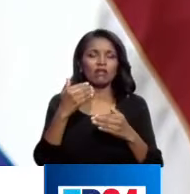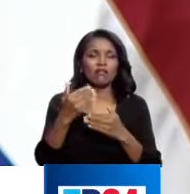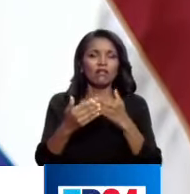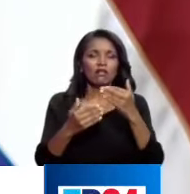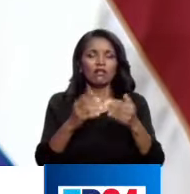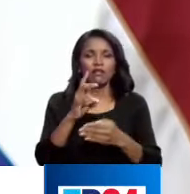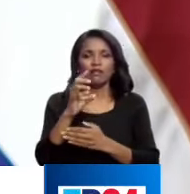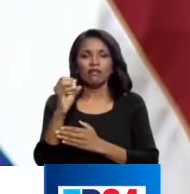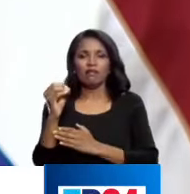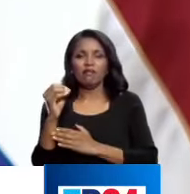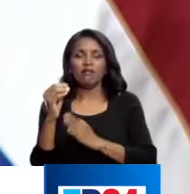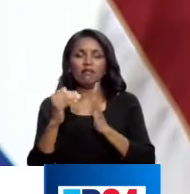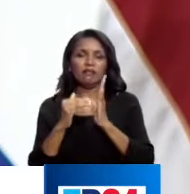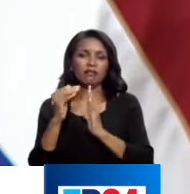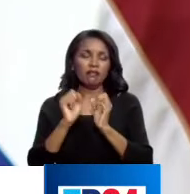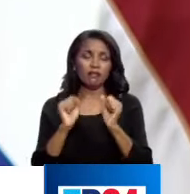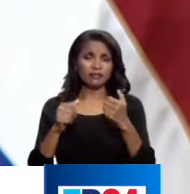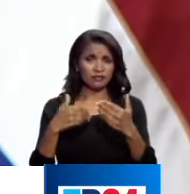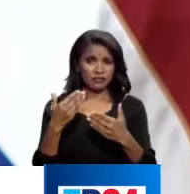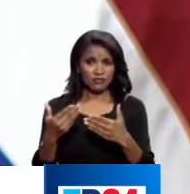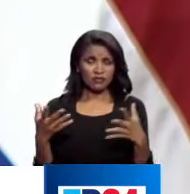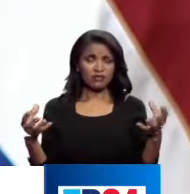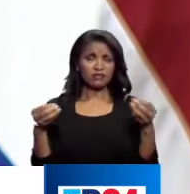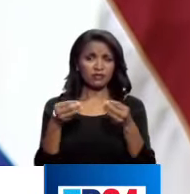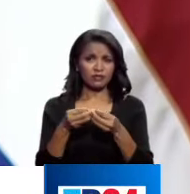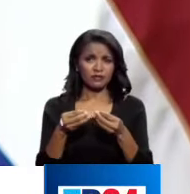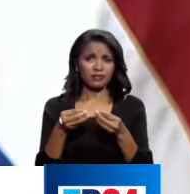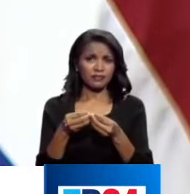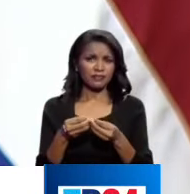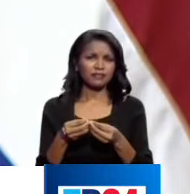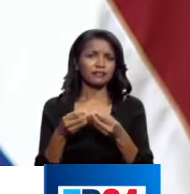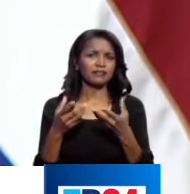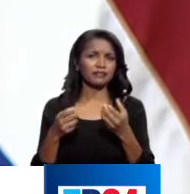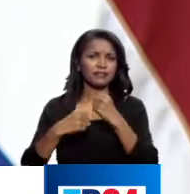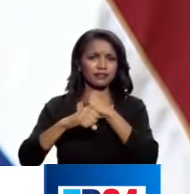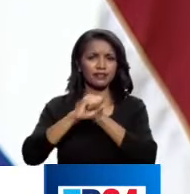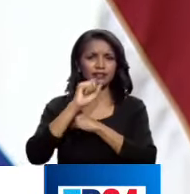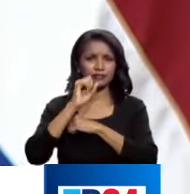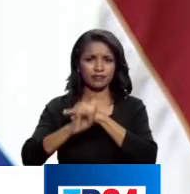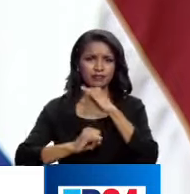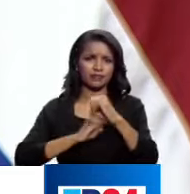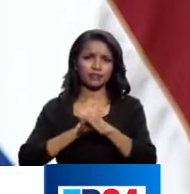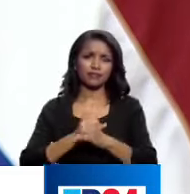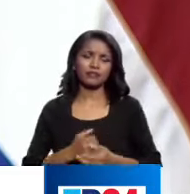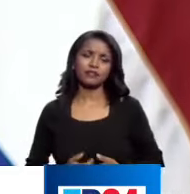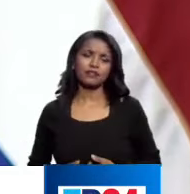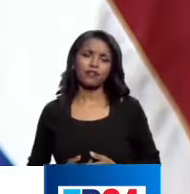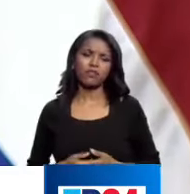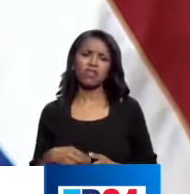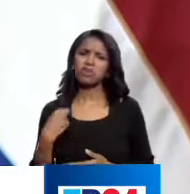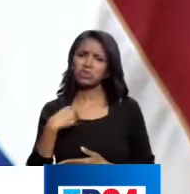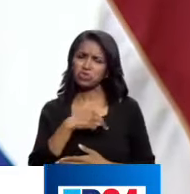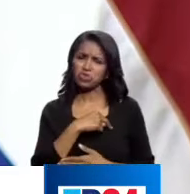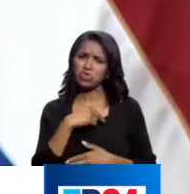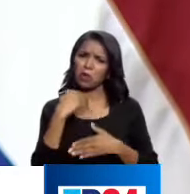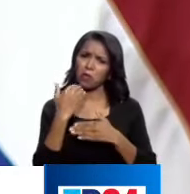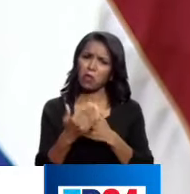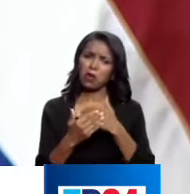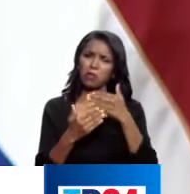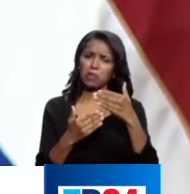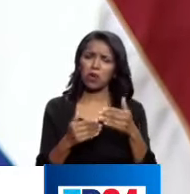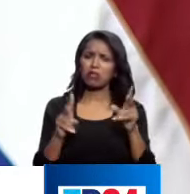de dólares a final de los 5 años, para que tengan mayor capacidad de la promoción internacional. Nosotros hemos avanzado con la creación del gabinete